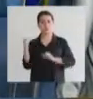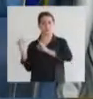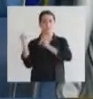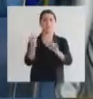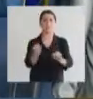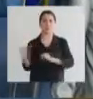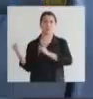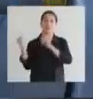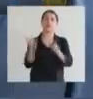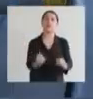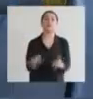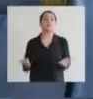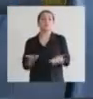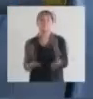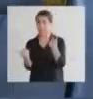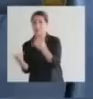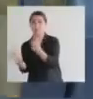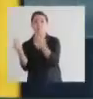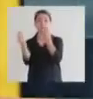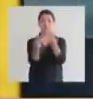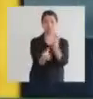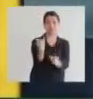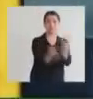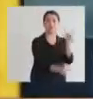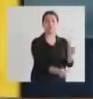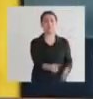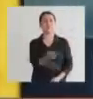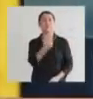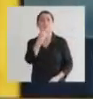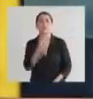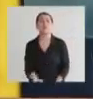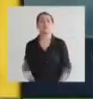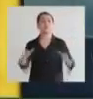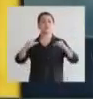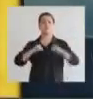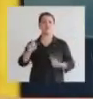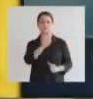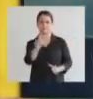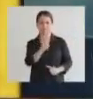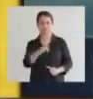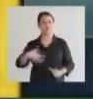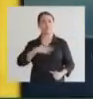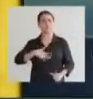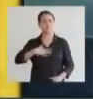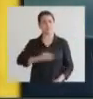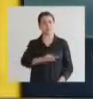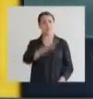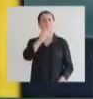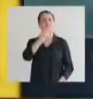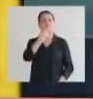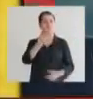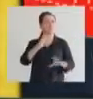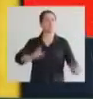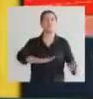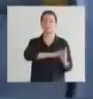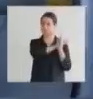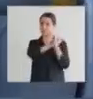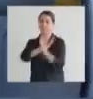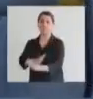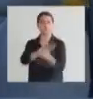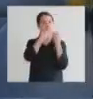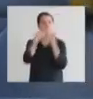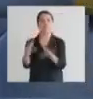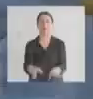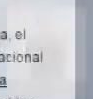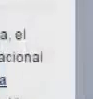hubiese hecho ella. O sea, pero acá, no, por último, o sea, que lo debería haber hecho ella para lograr llegar. Oiga, no es la única campaña que a gente le ha causado risa. Pero mala. ¿Se acuerdan una de